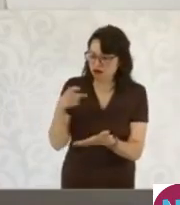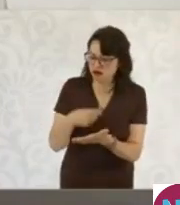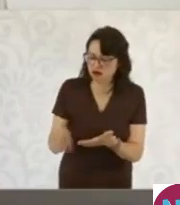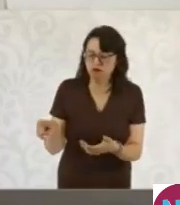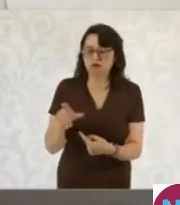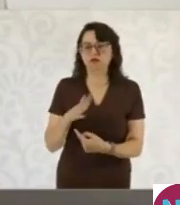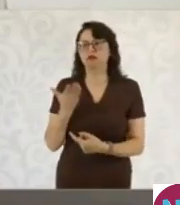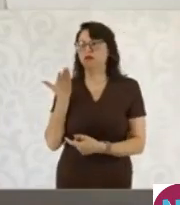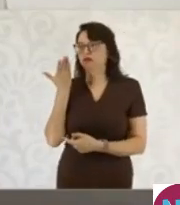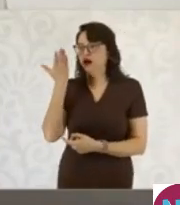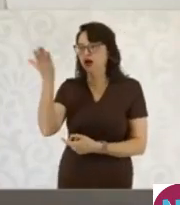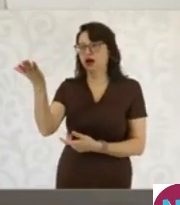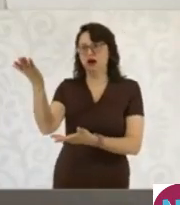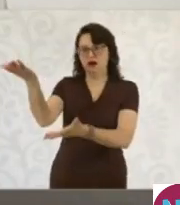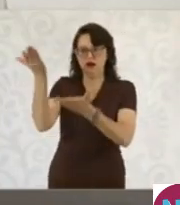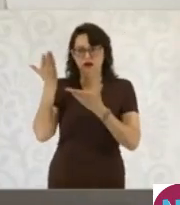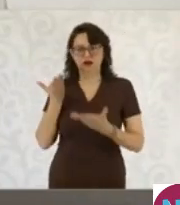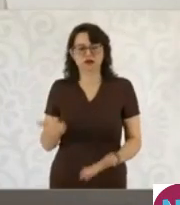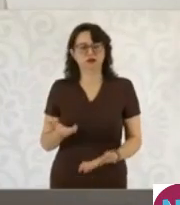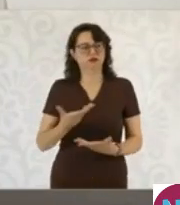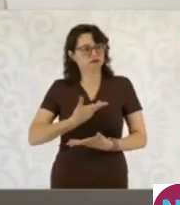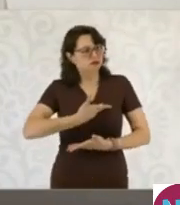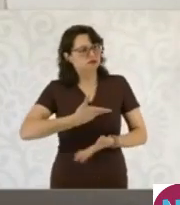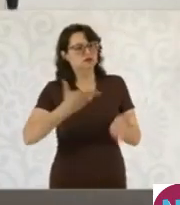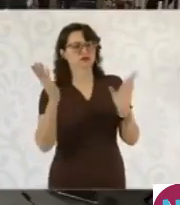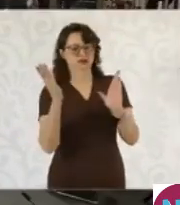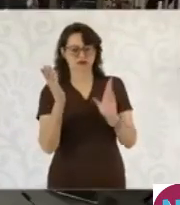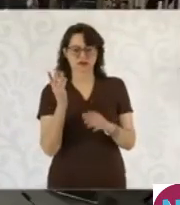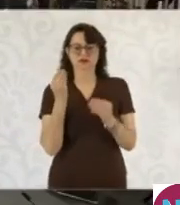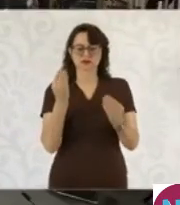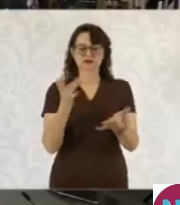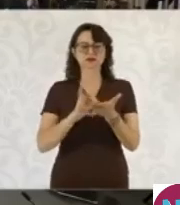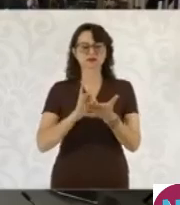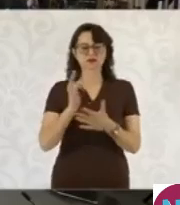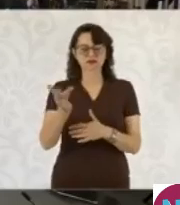solicitarlos y haberlos venido recibiendo por parte de la proveeduría. Muchas gracias.